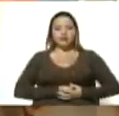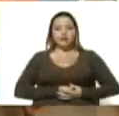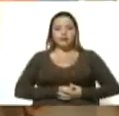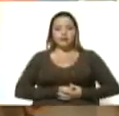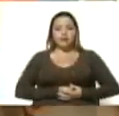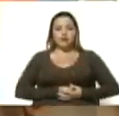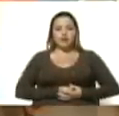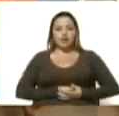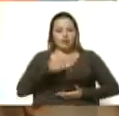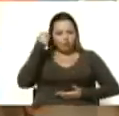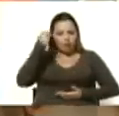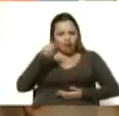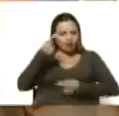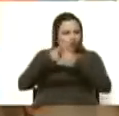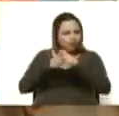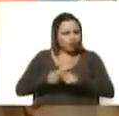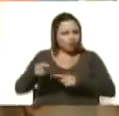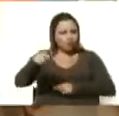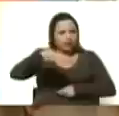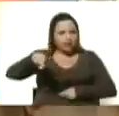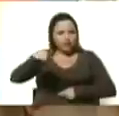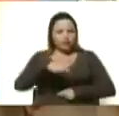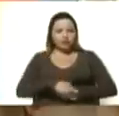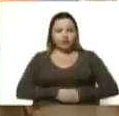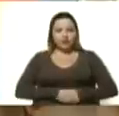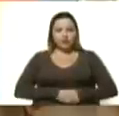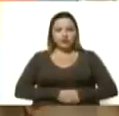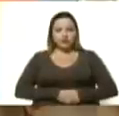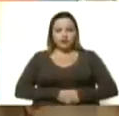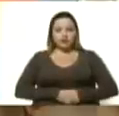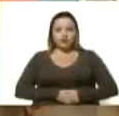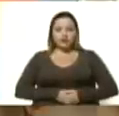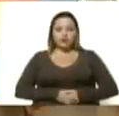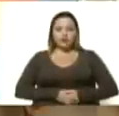calculen ustedes, evacuó,